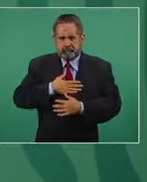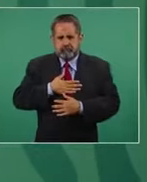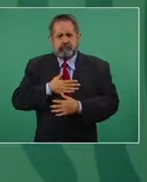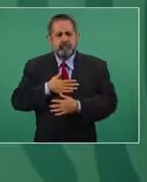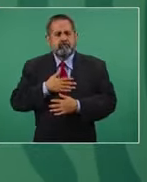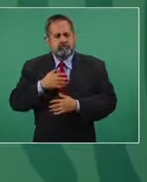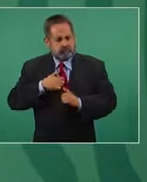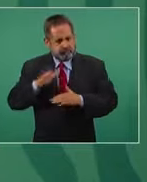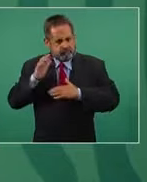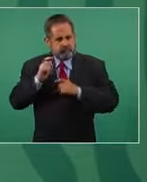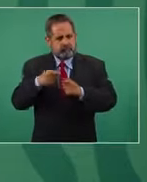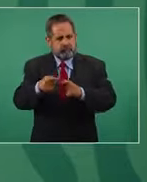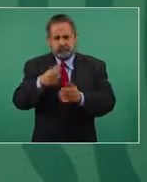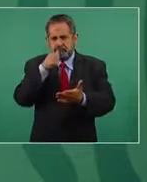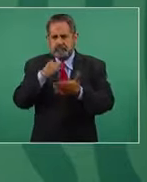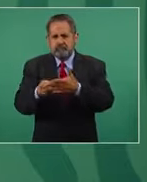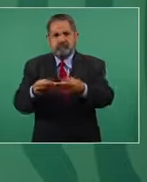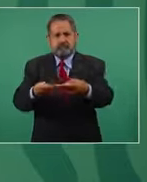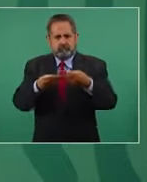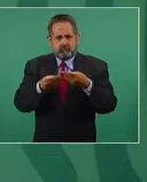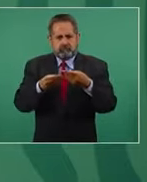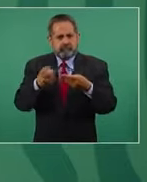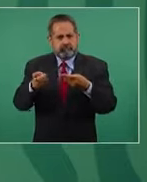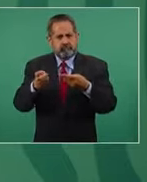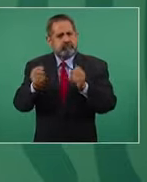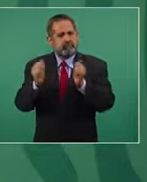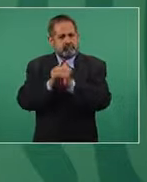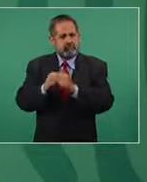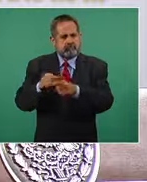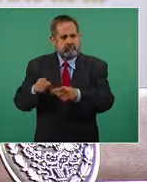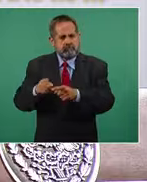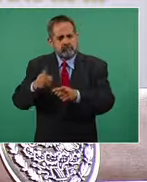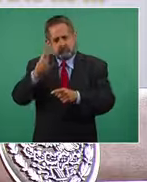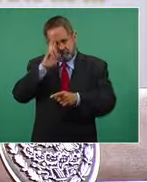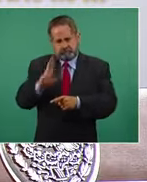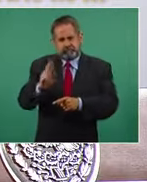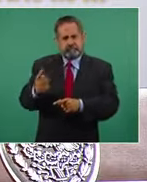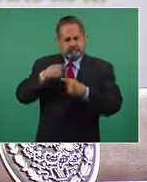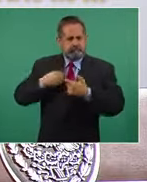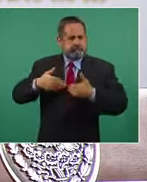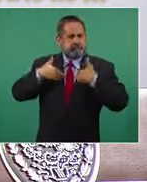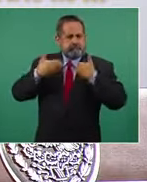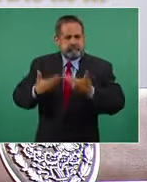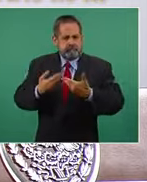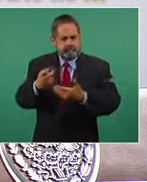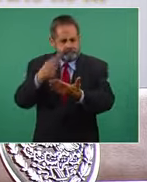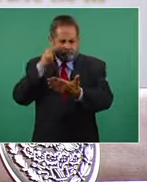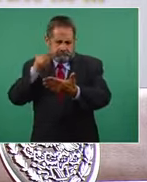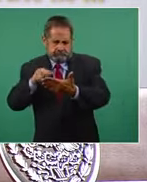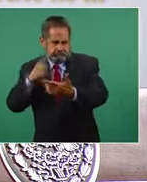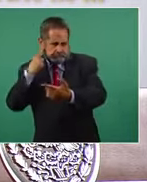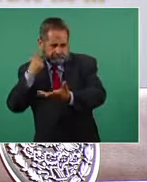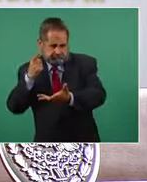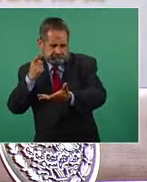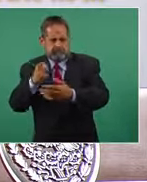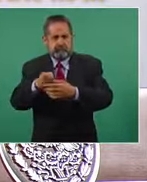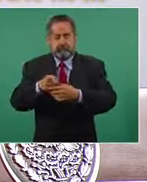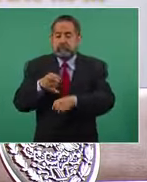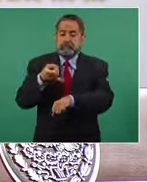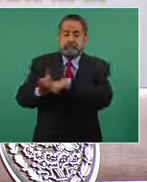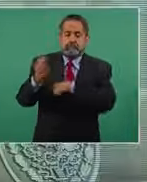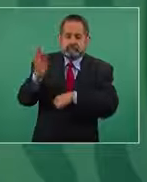y por eso la carta viene en ese tono, porque nos tienen confianza. Y nosotros no le vamos a fallar al